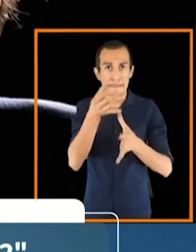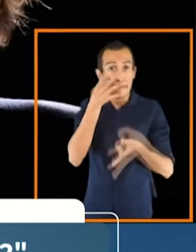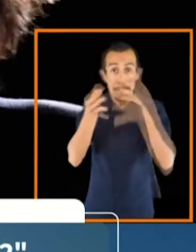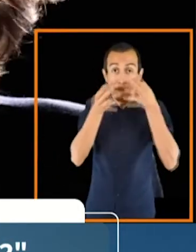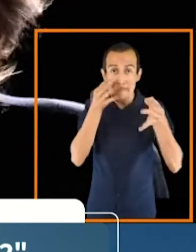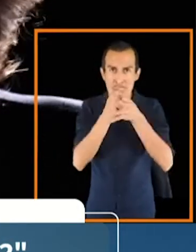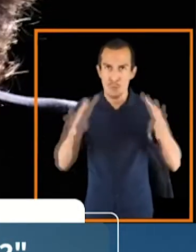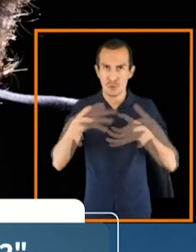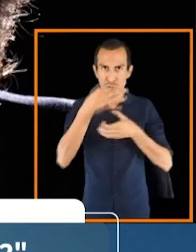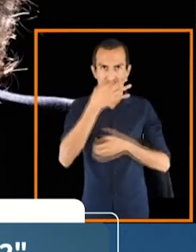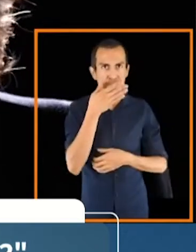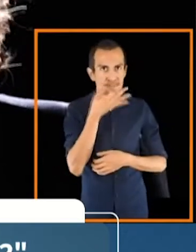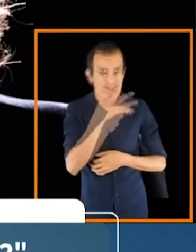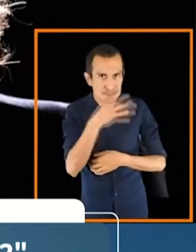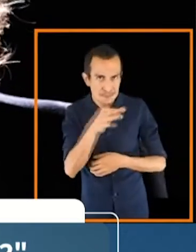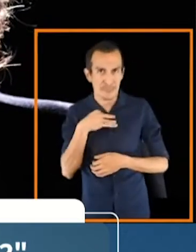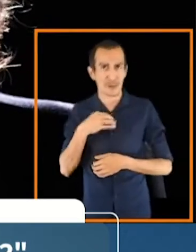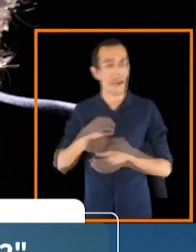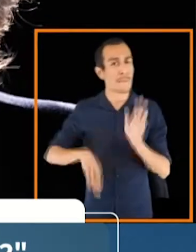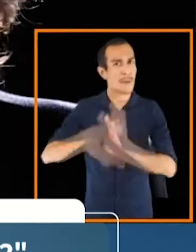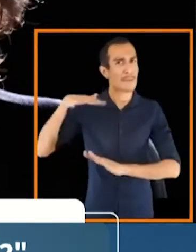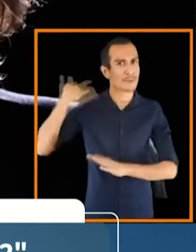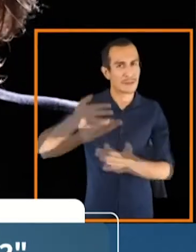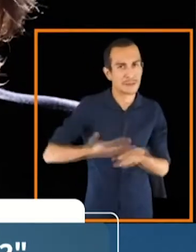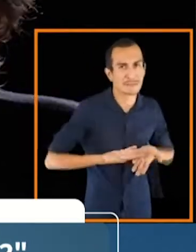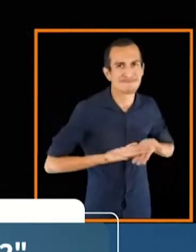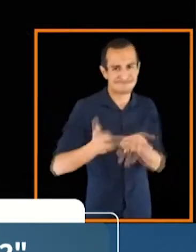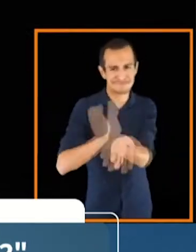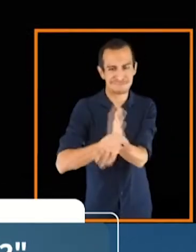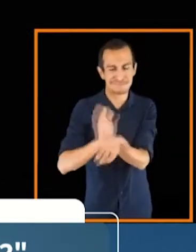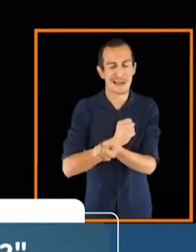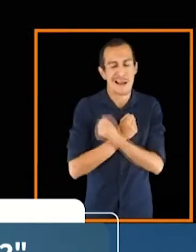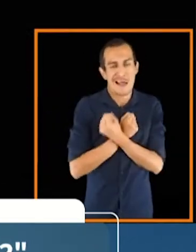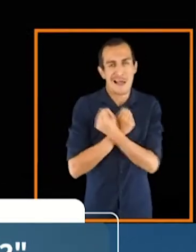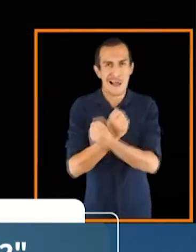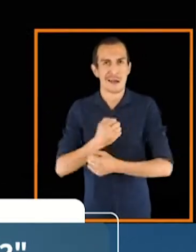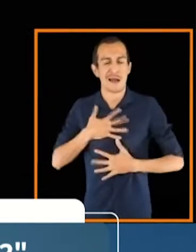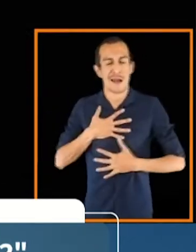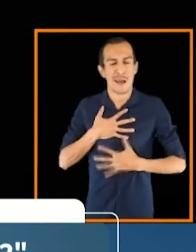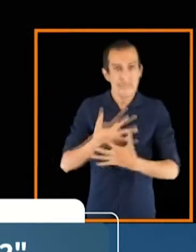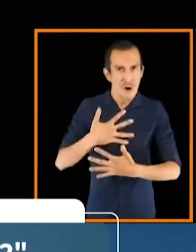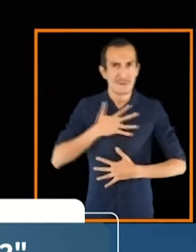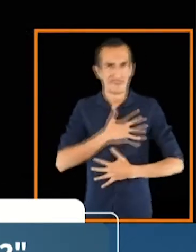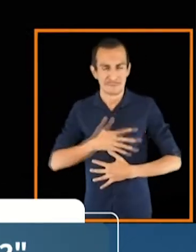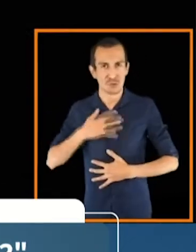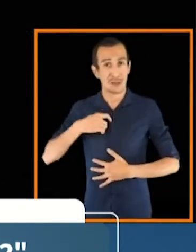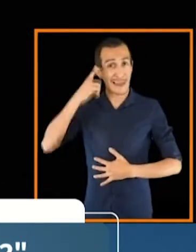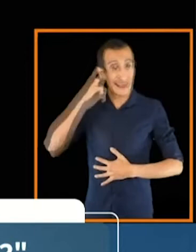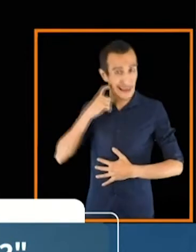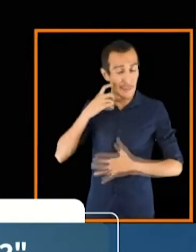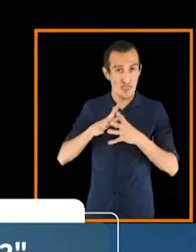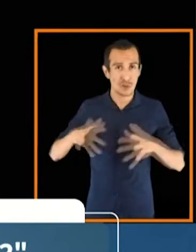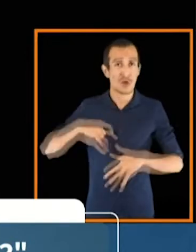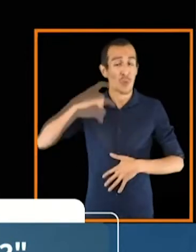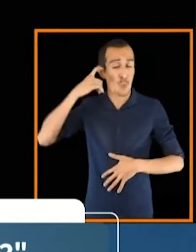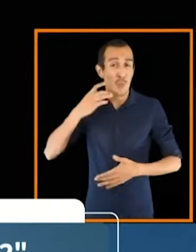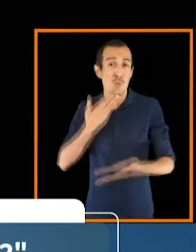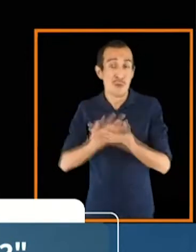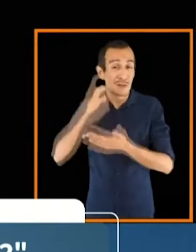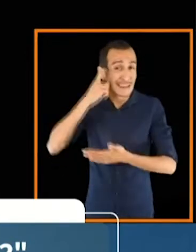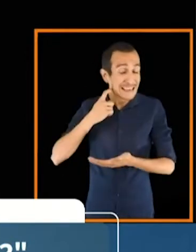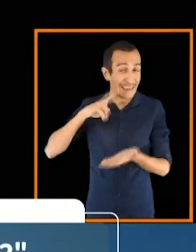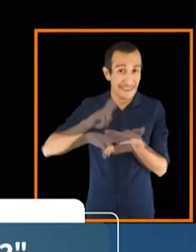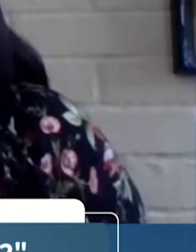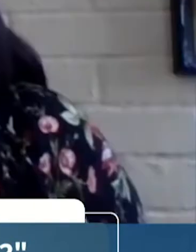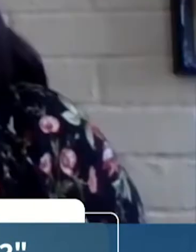Curacautín, don Alex Fonseca y Marcela Moya, ellos fueron los ganadores de ese concurso de Nada nos detiene Malleco.